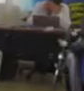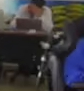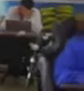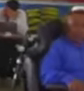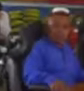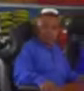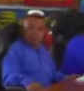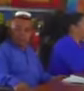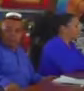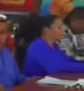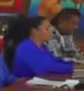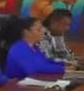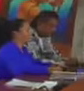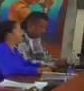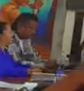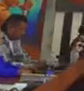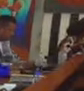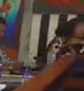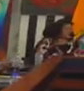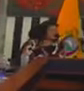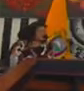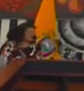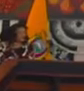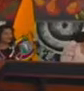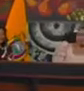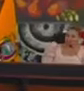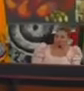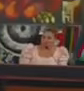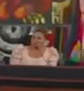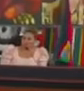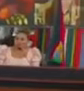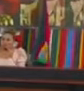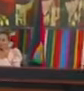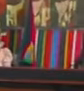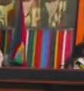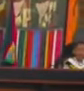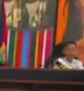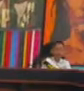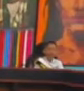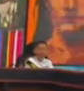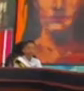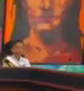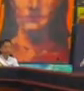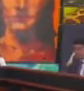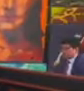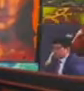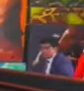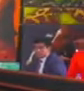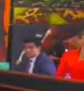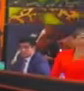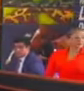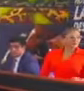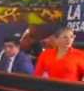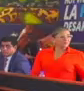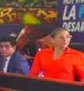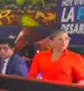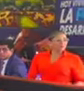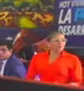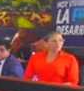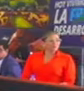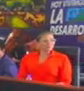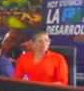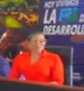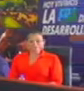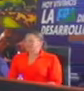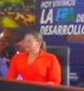mi pregunta también, vamos a darle la palabra a la compañera Diana Coloma. Quiero hacer énfasis a lo que acaba